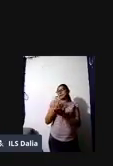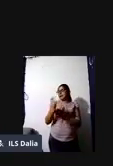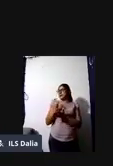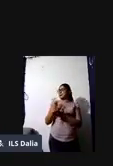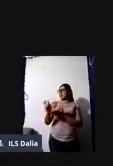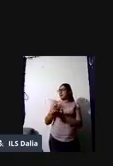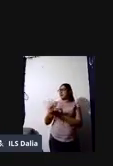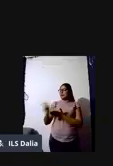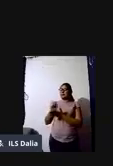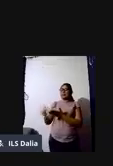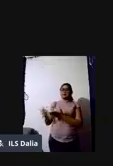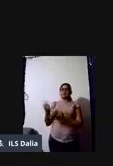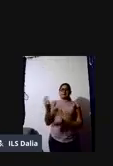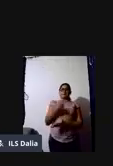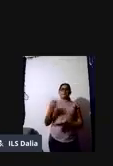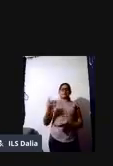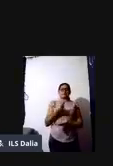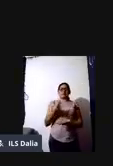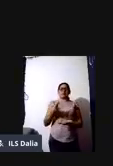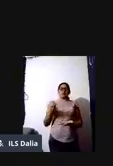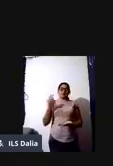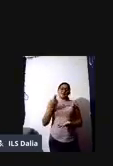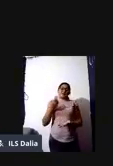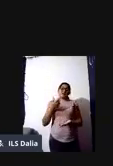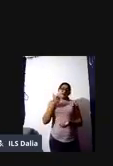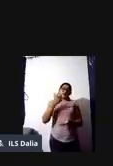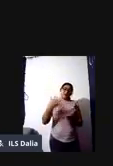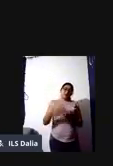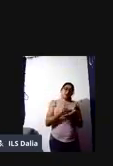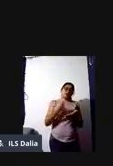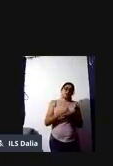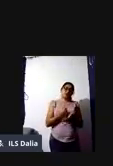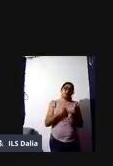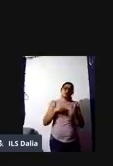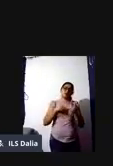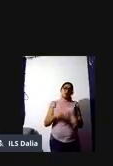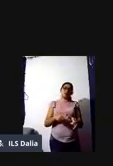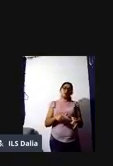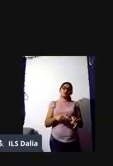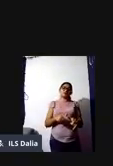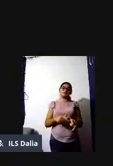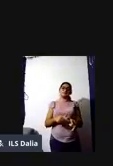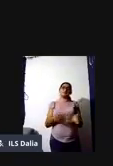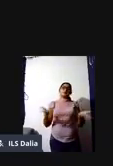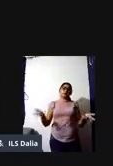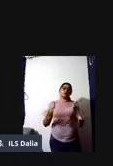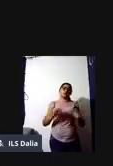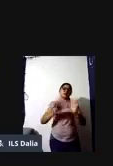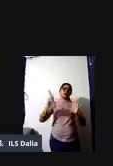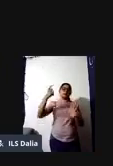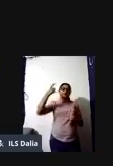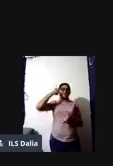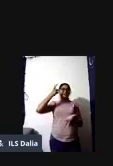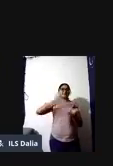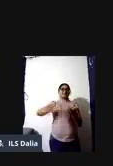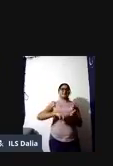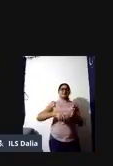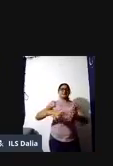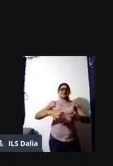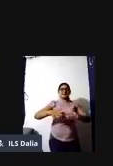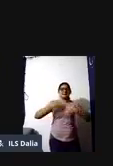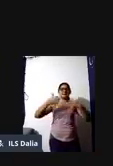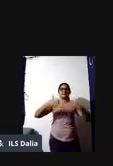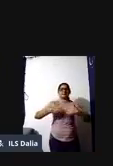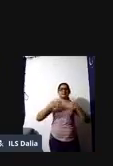Que hay que pagar sueldos, que hay que pagar y hay que infraestructura. Pues claro que ese nivel de irritabilidad